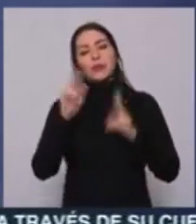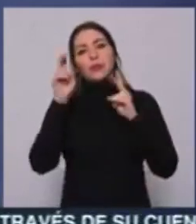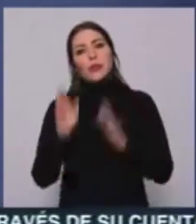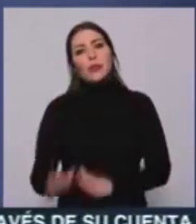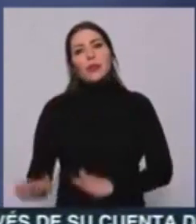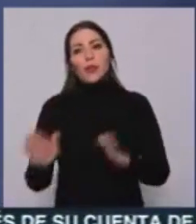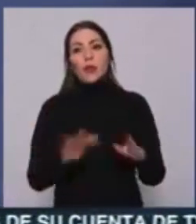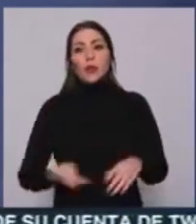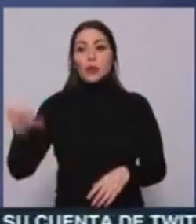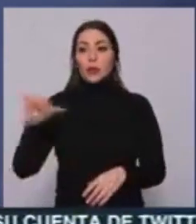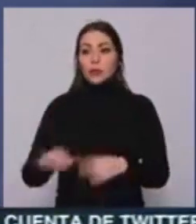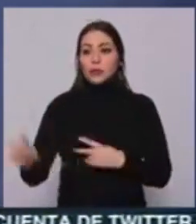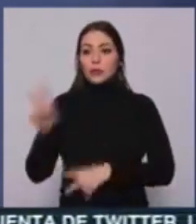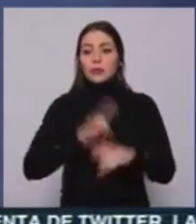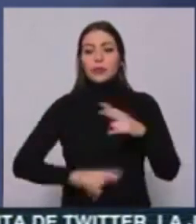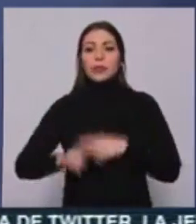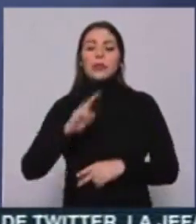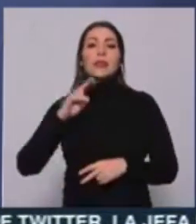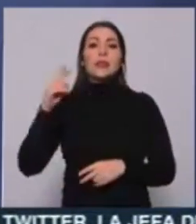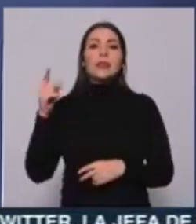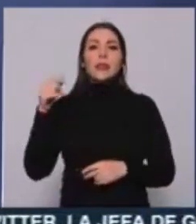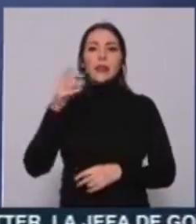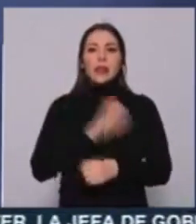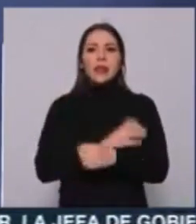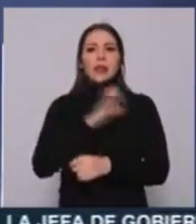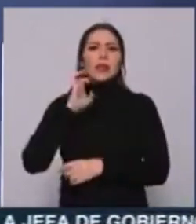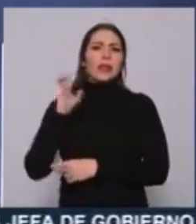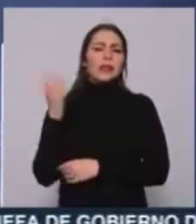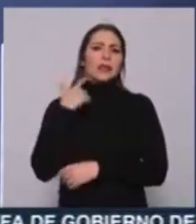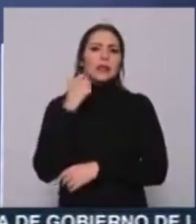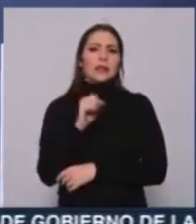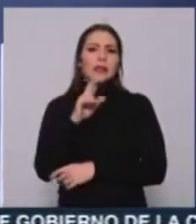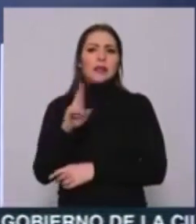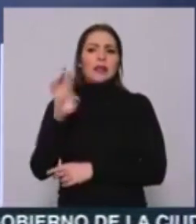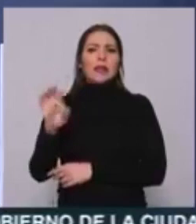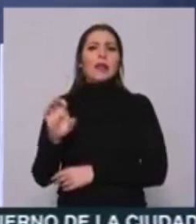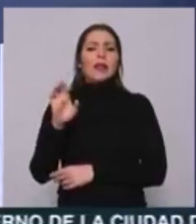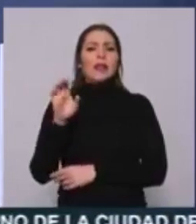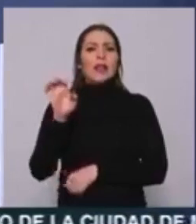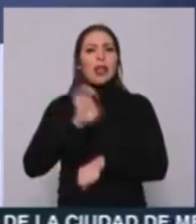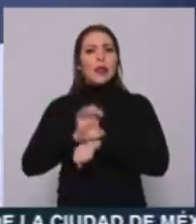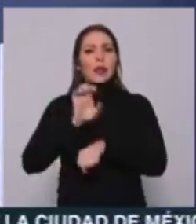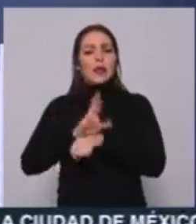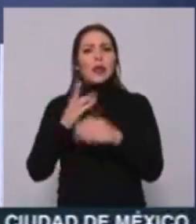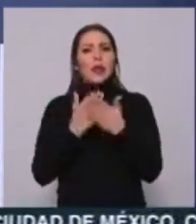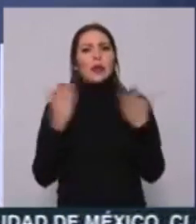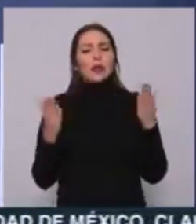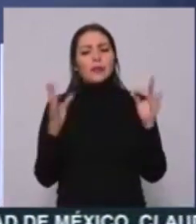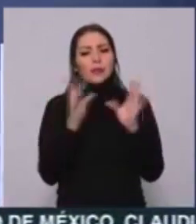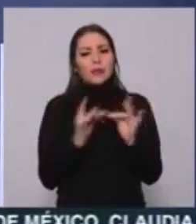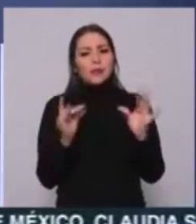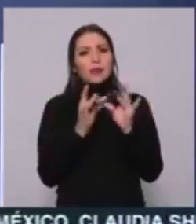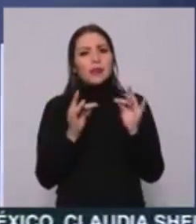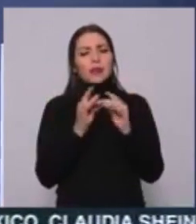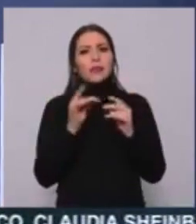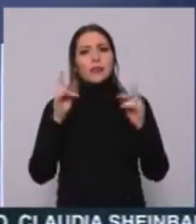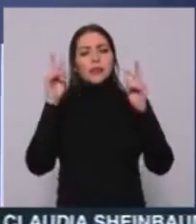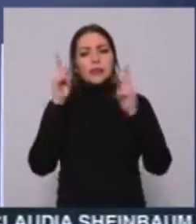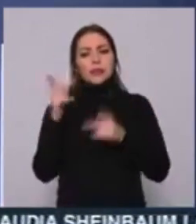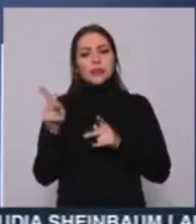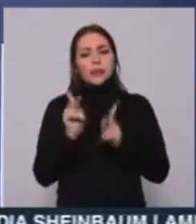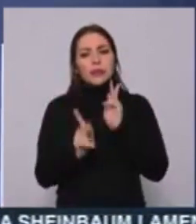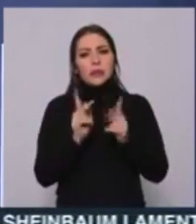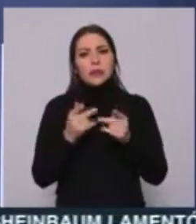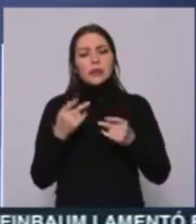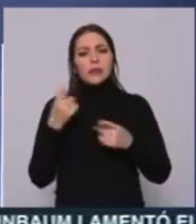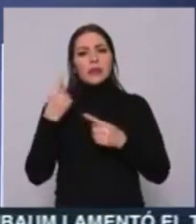Y es que esta noche nos acompaña la ex canciller de Ecuador, María Fernanda Espinosa. Con ella vamos a conversar sobre las propuestas que ha llevado a la mesa ahora